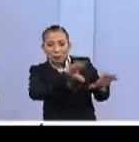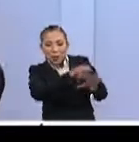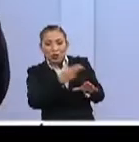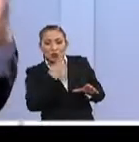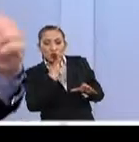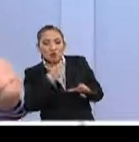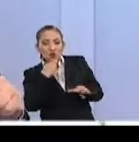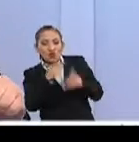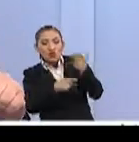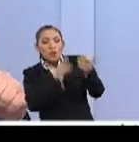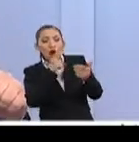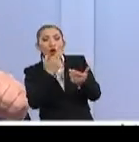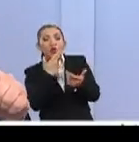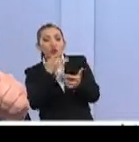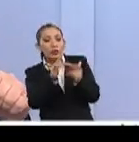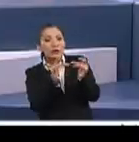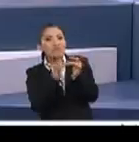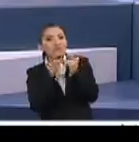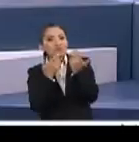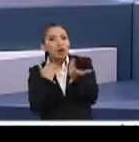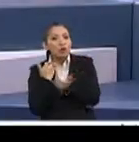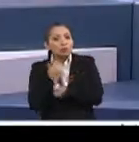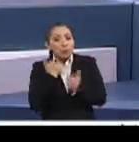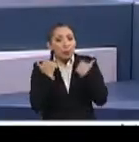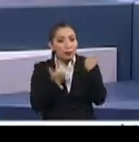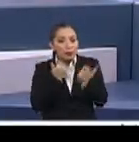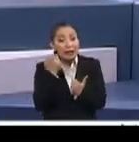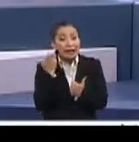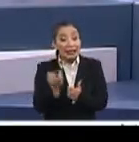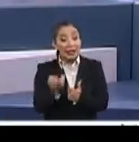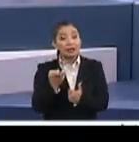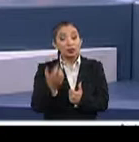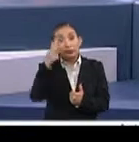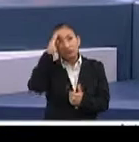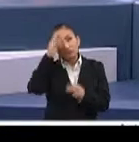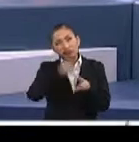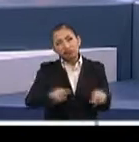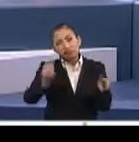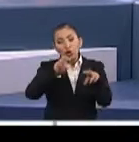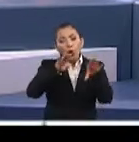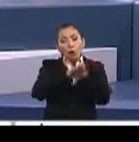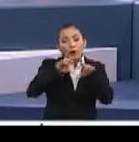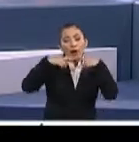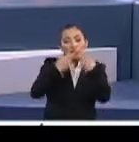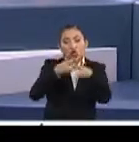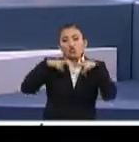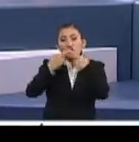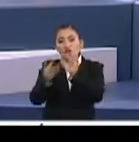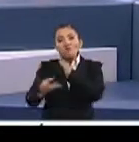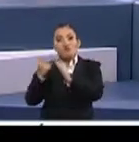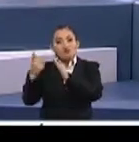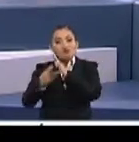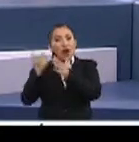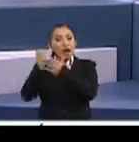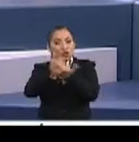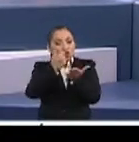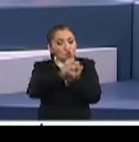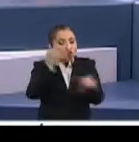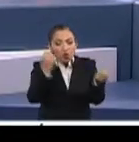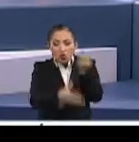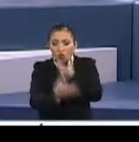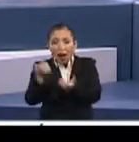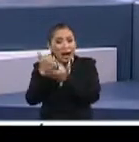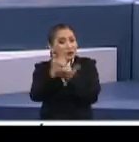cómo generamos un mejor uso y aprovechamiento. Todo esto implica estar reflexionando, tener reuniones de colaboración importantes.